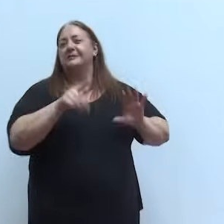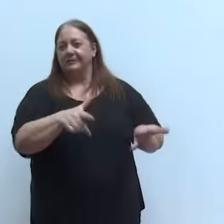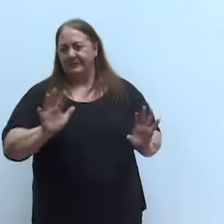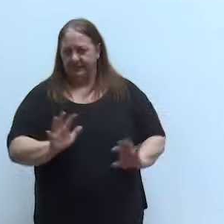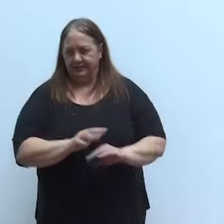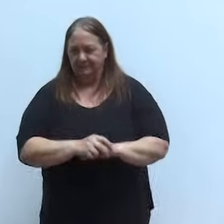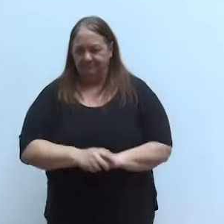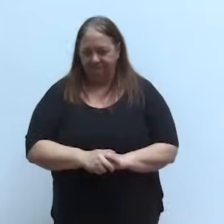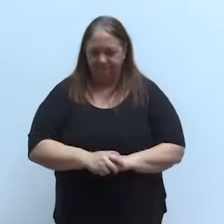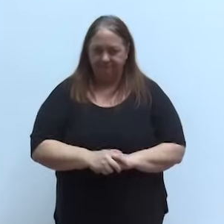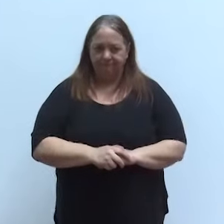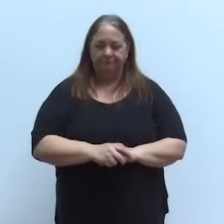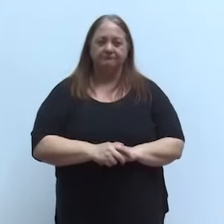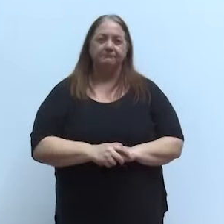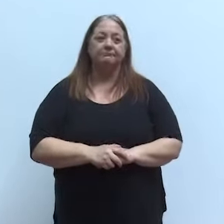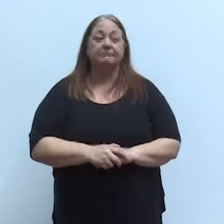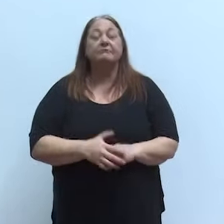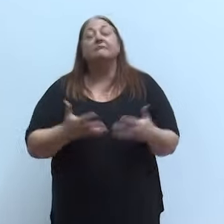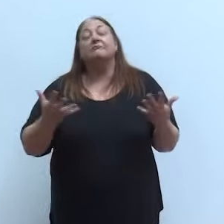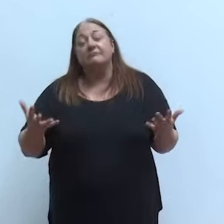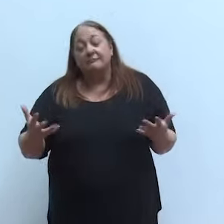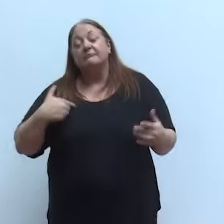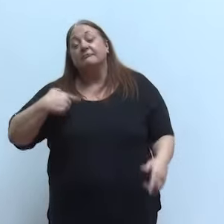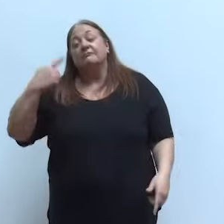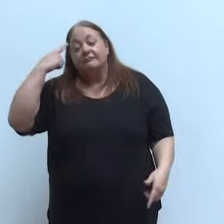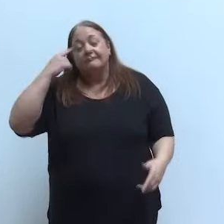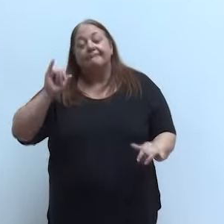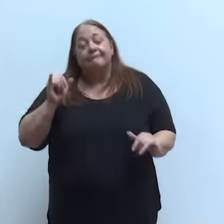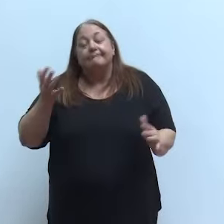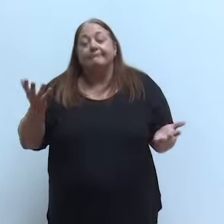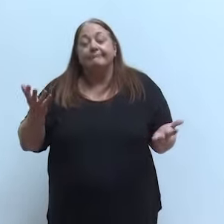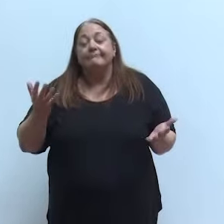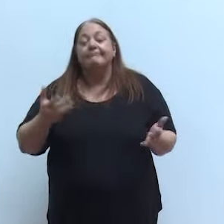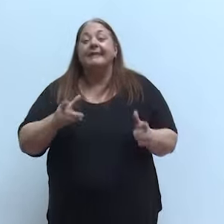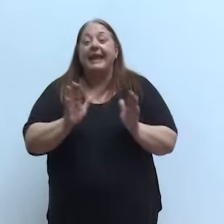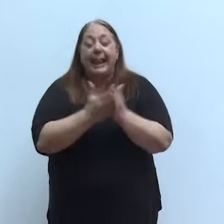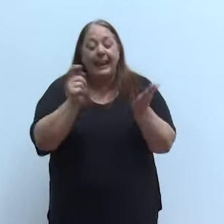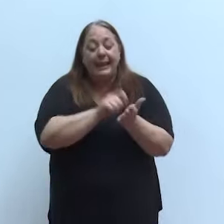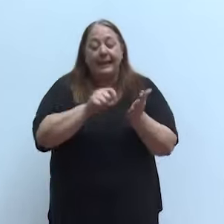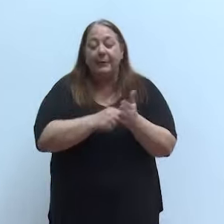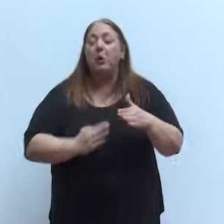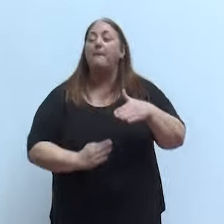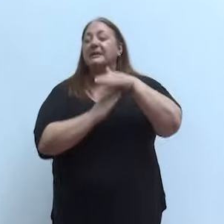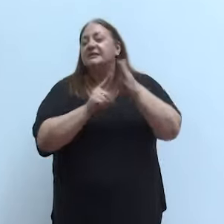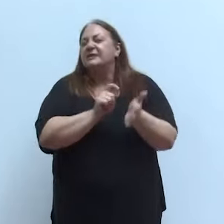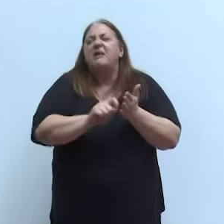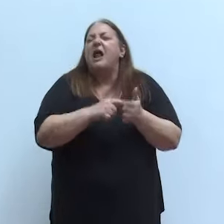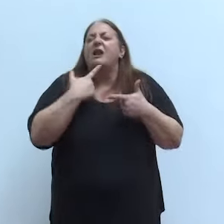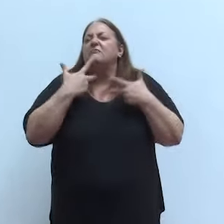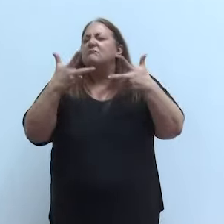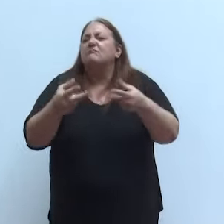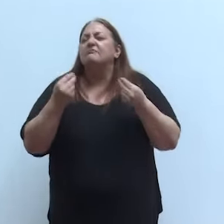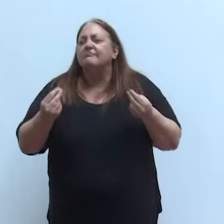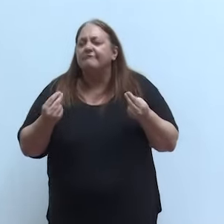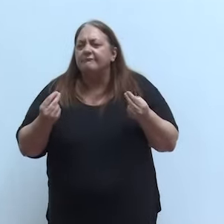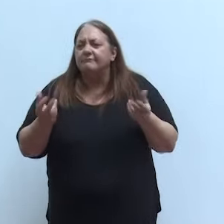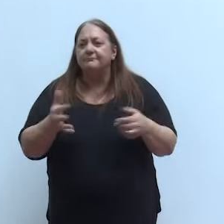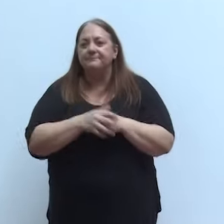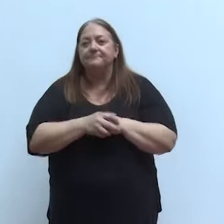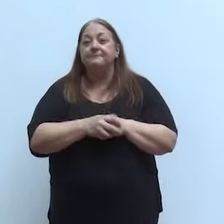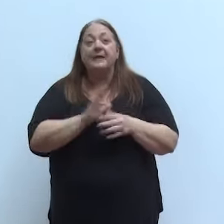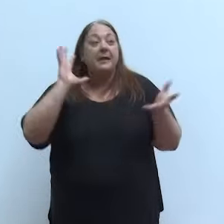e y si yo creo que una de las cosas que dice centralmente el libro es que el voto El Triunfo de m